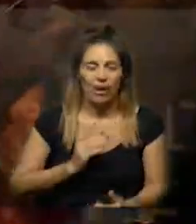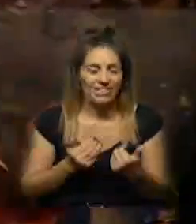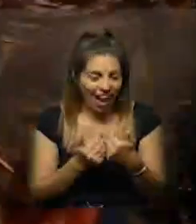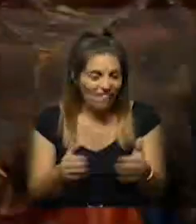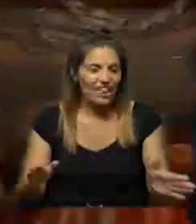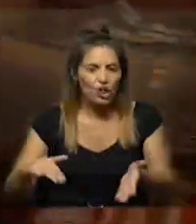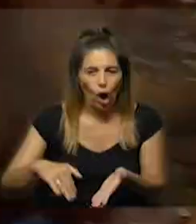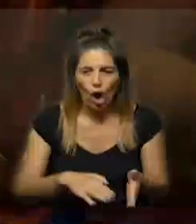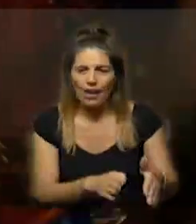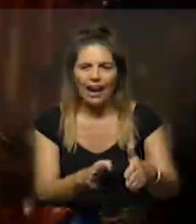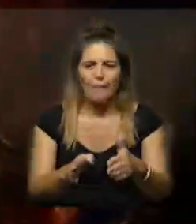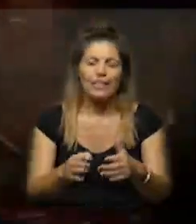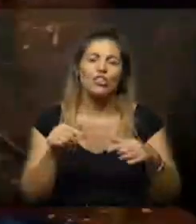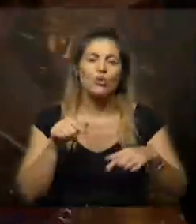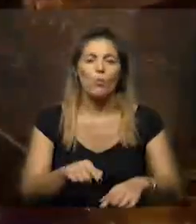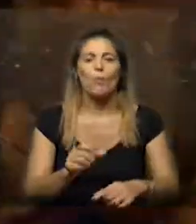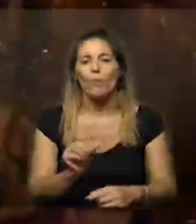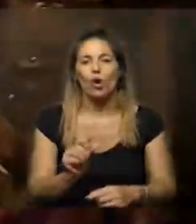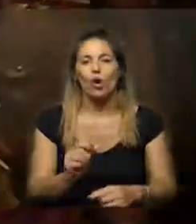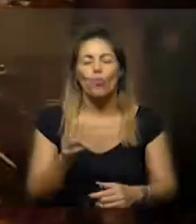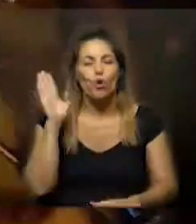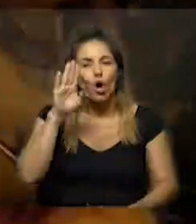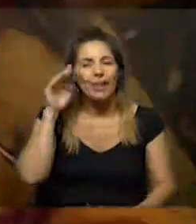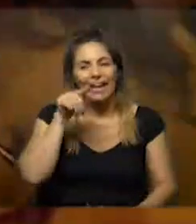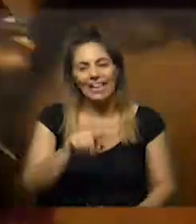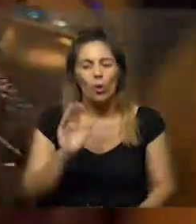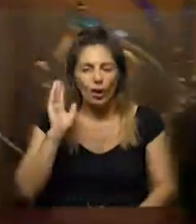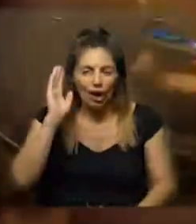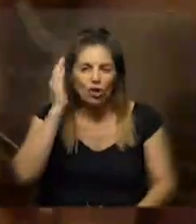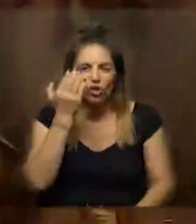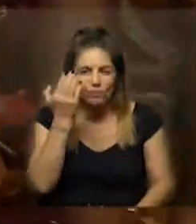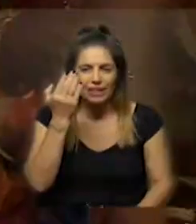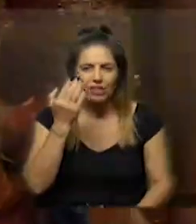caminos. Y bueno, un poco es en homenaje a ellas, un reconocimiento